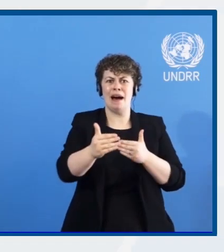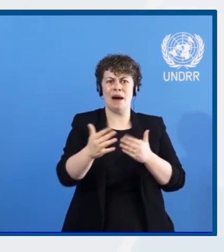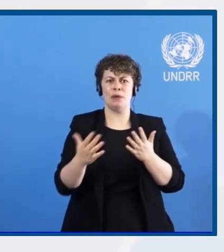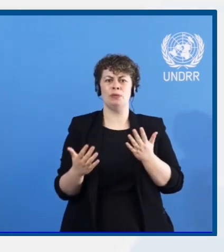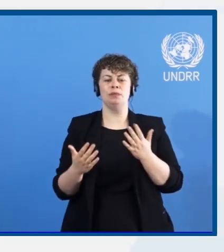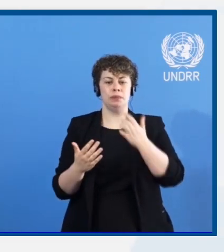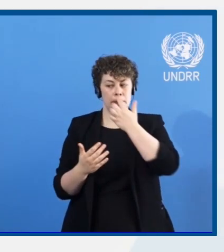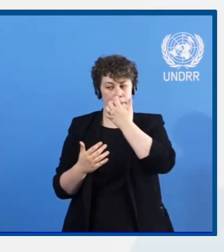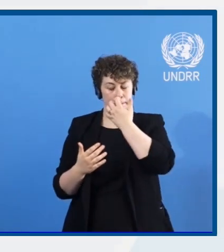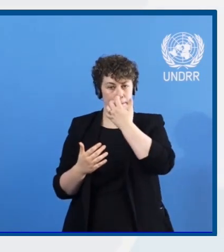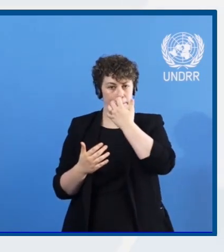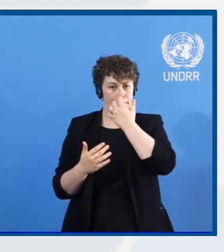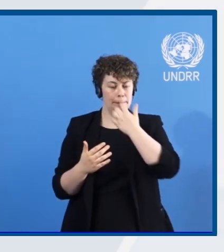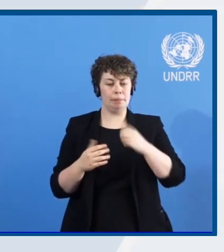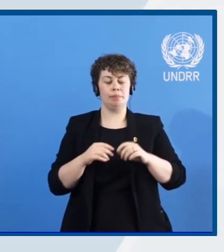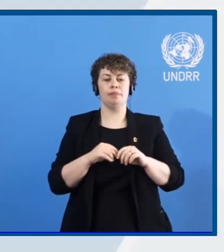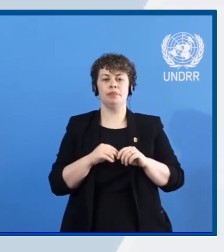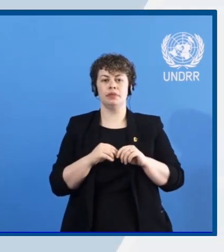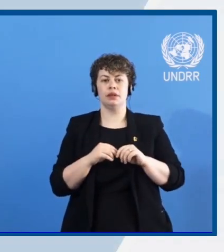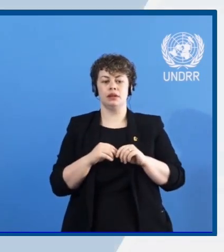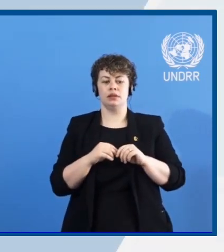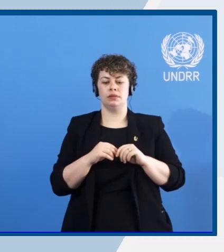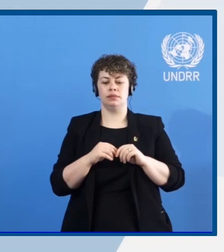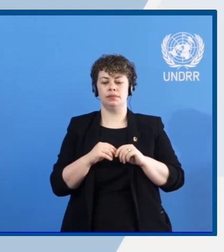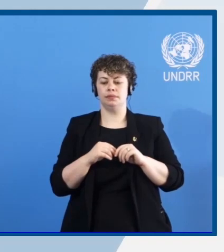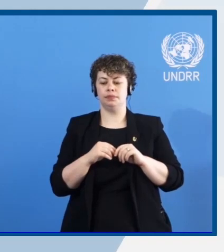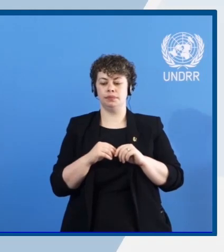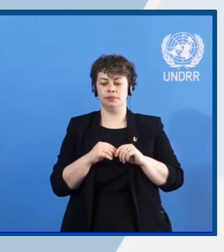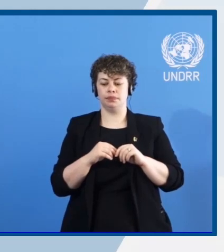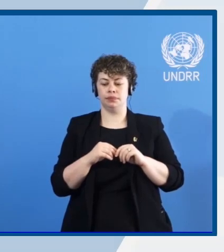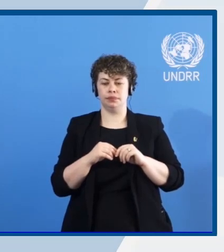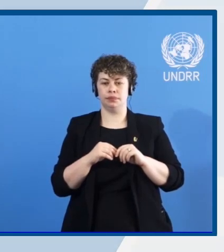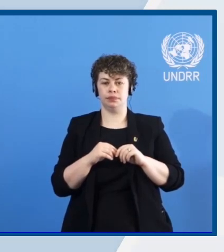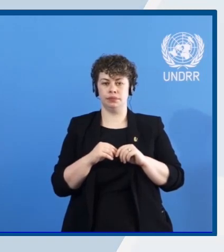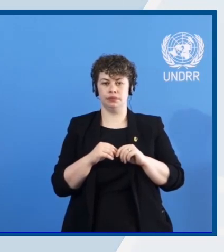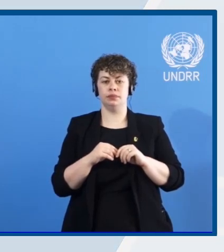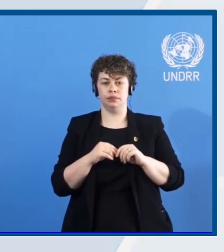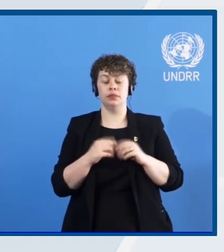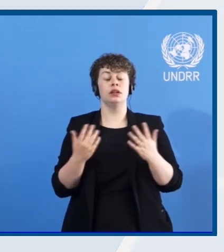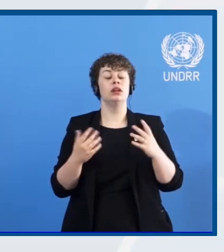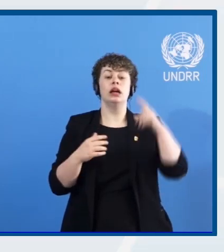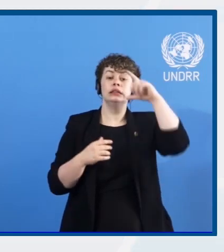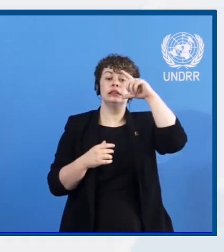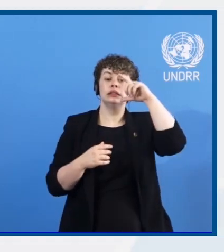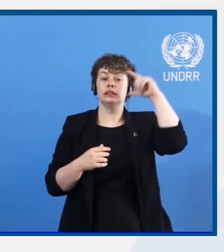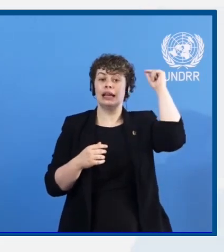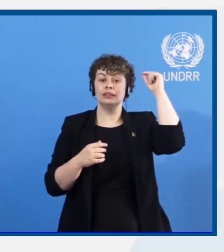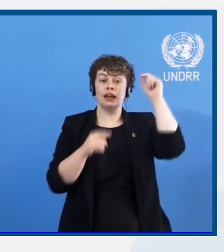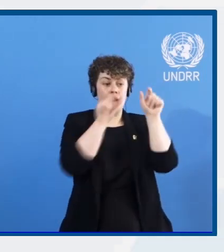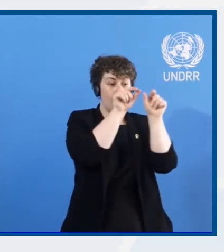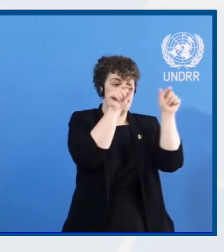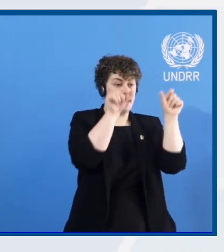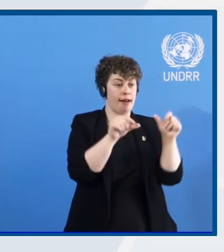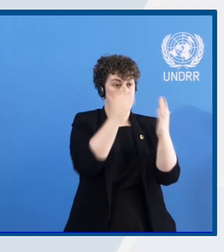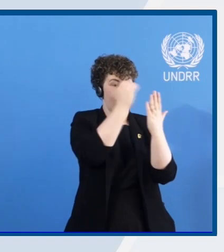del cumplimiento antes del marco de Hyogo, luego el marco de Sendai, que los gobiernos habían asumido compromisos y que habían